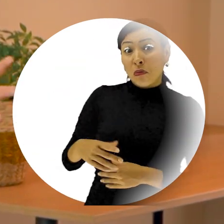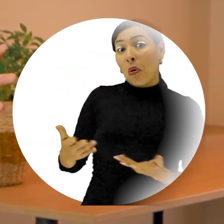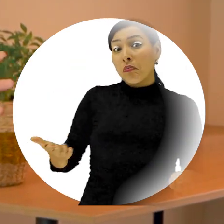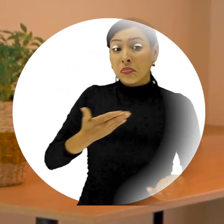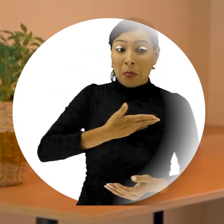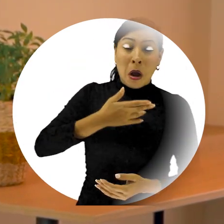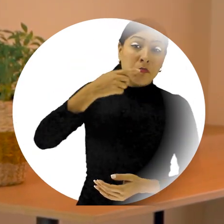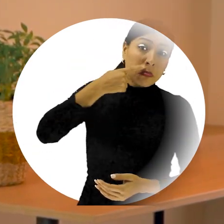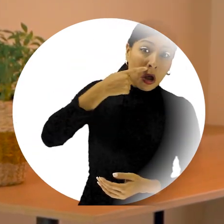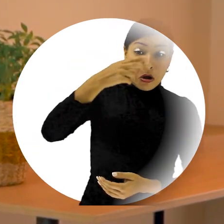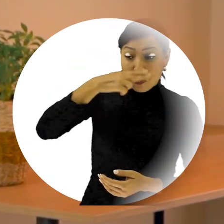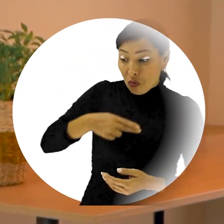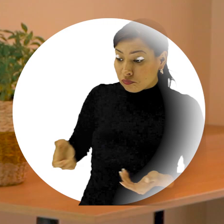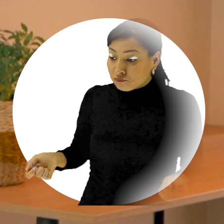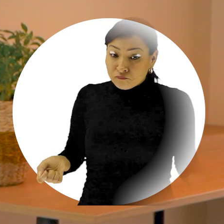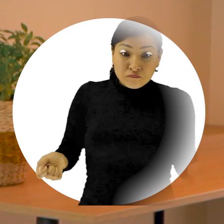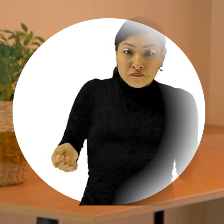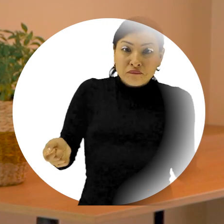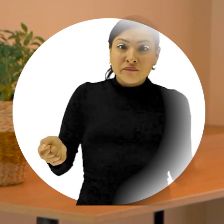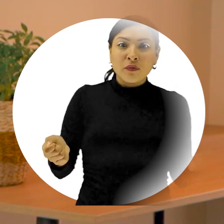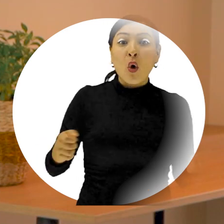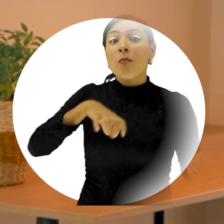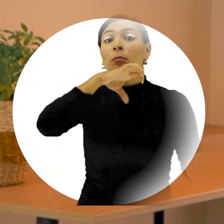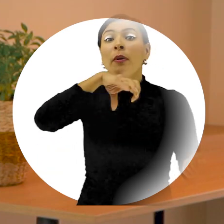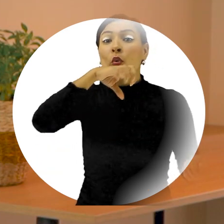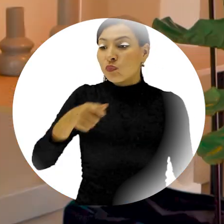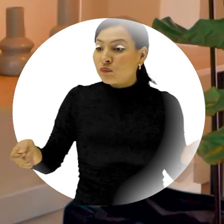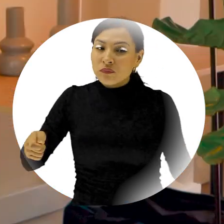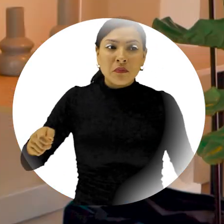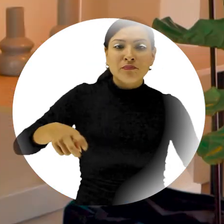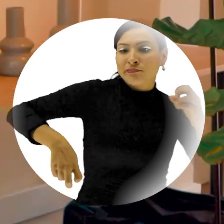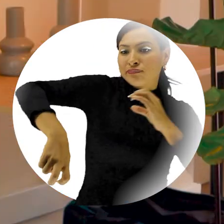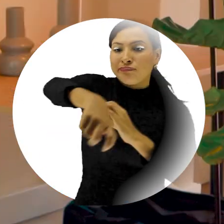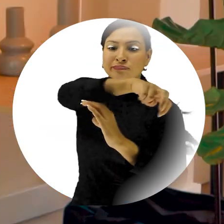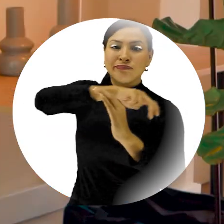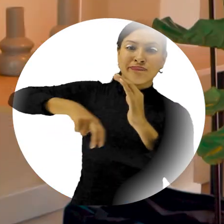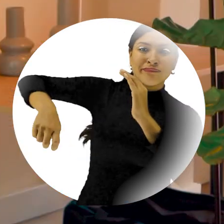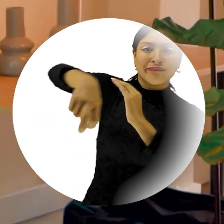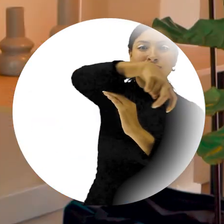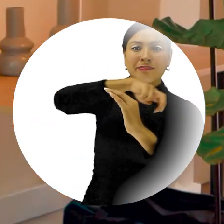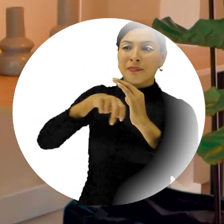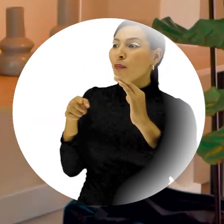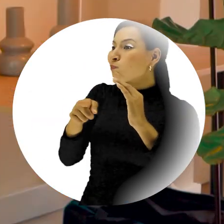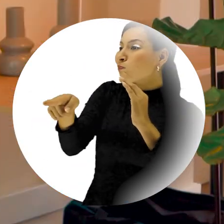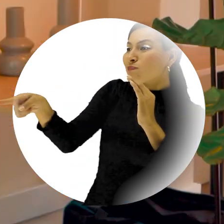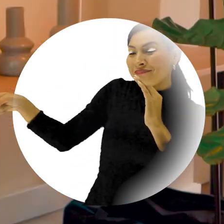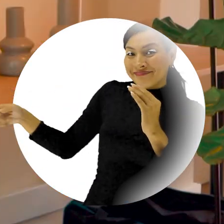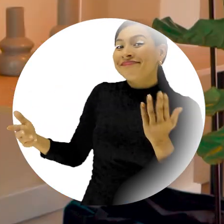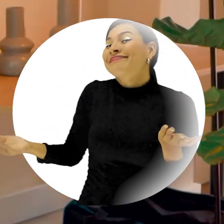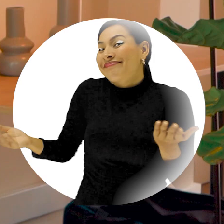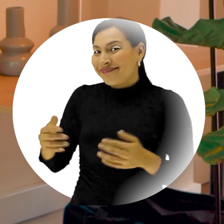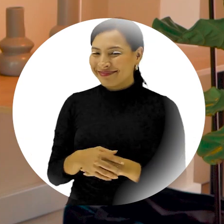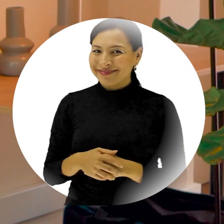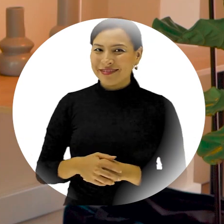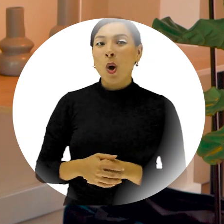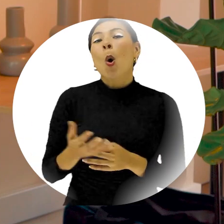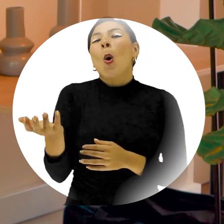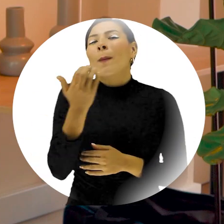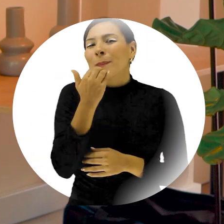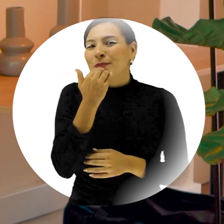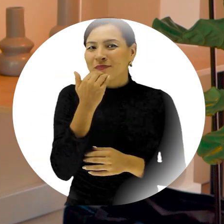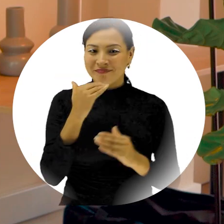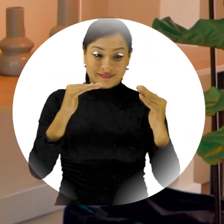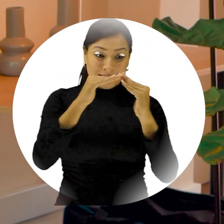este espacio para que ellos puedan estar sin ningún inconveniente. Muy importante también, revisen los parqueaderos y revisen si es un